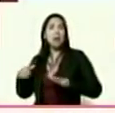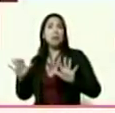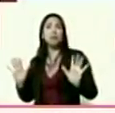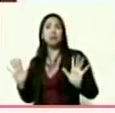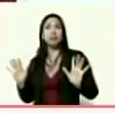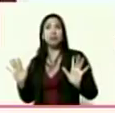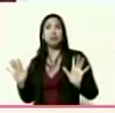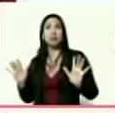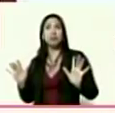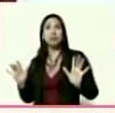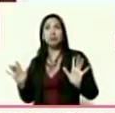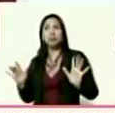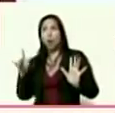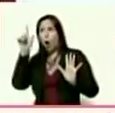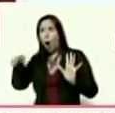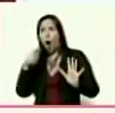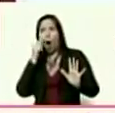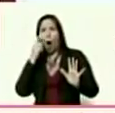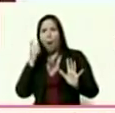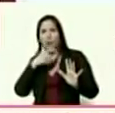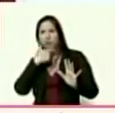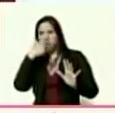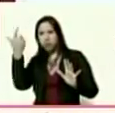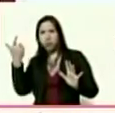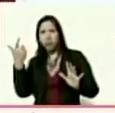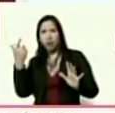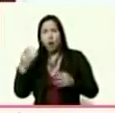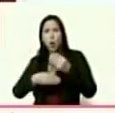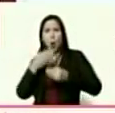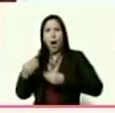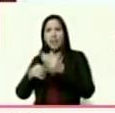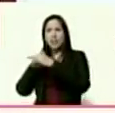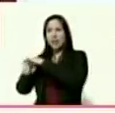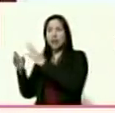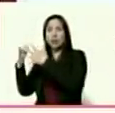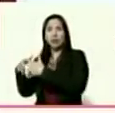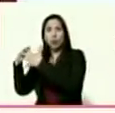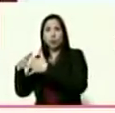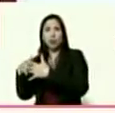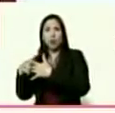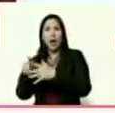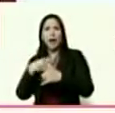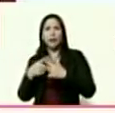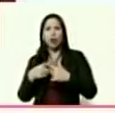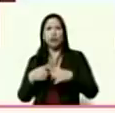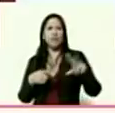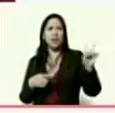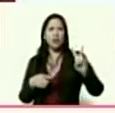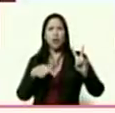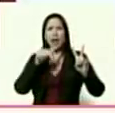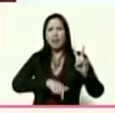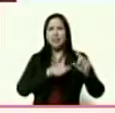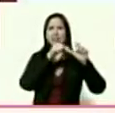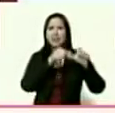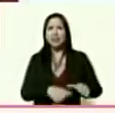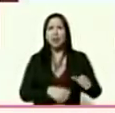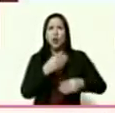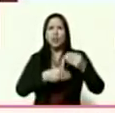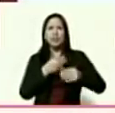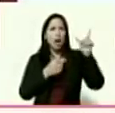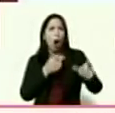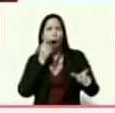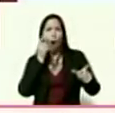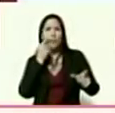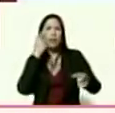muy cobarde lo hace desde allá, desde Estados Unidos. Mientras estuvo aquí, lo que hacía era llorar cuando estaba preso.